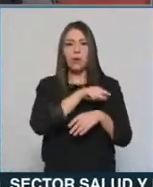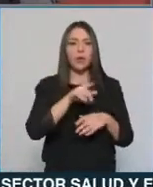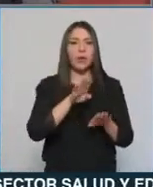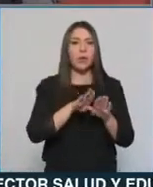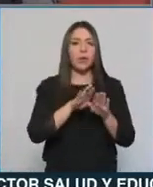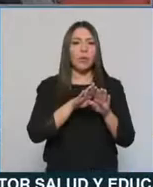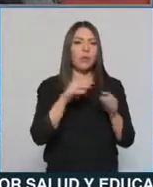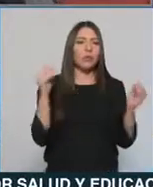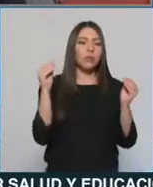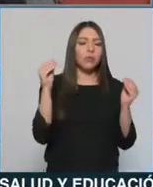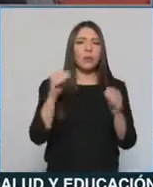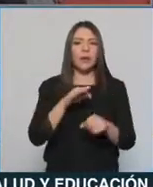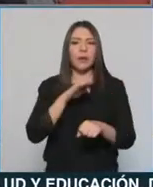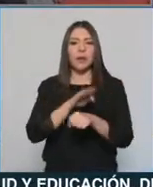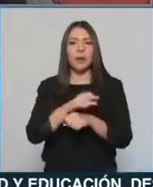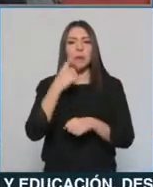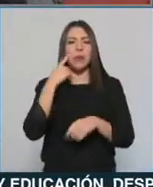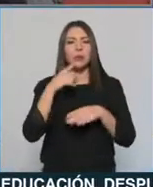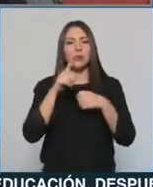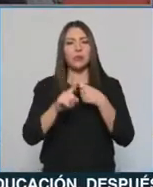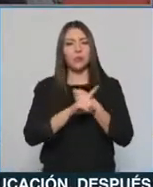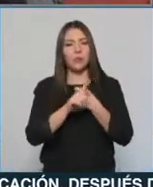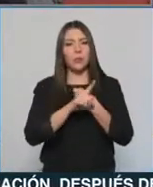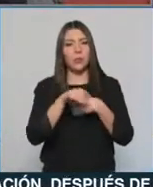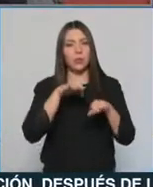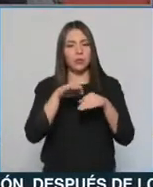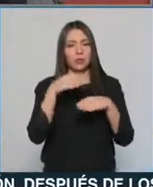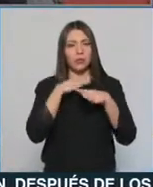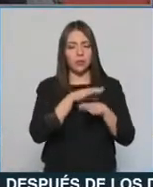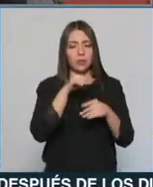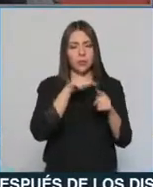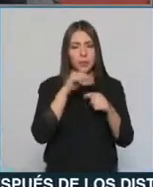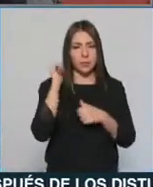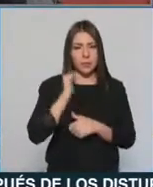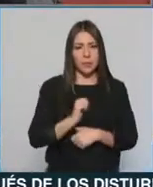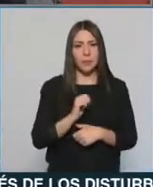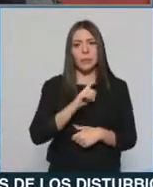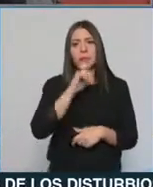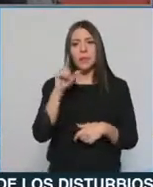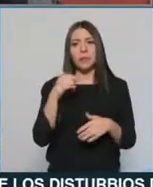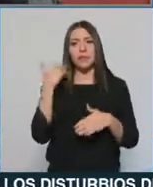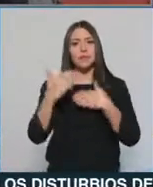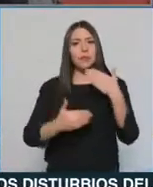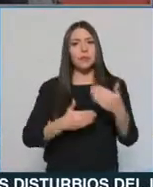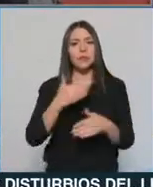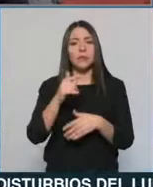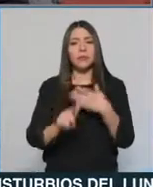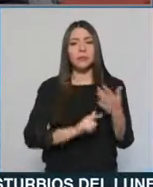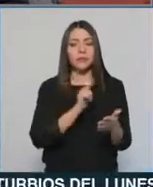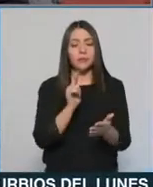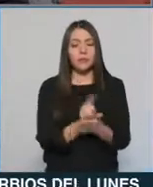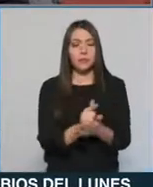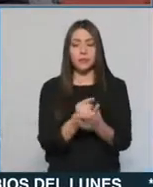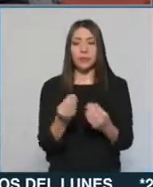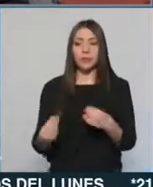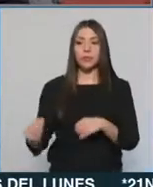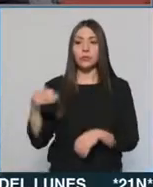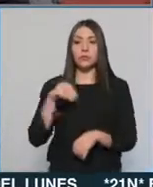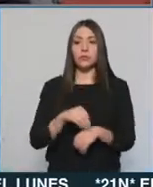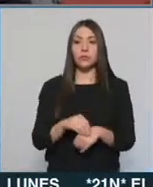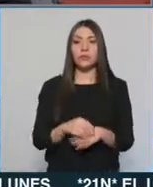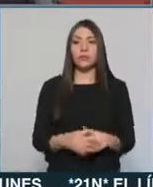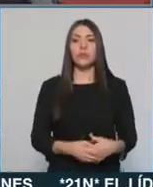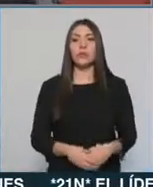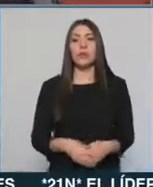de los problemas laborales que existen en México. En la actualidad, conforme se estaba a establecer en esta reforma, ya se estableció en esta reforma, ahora va a